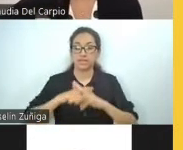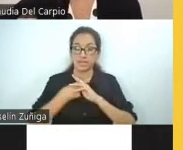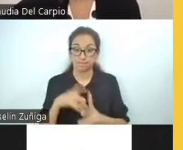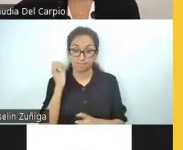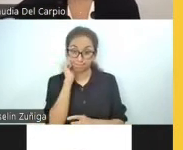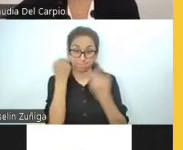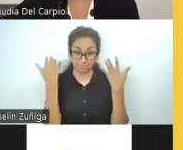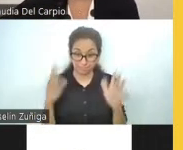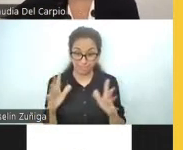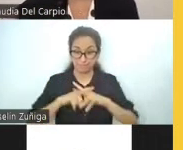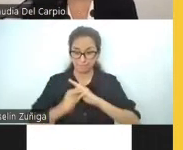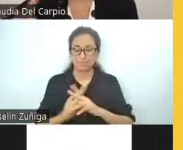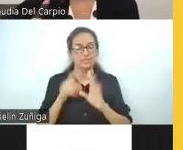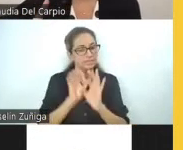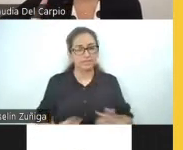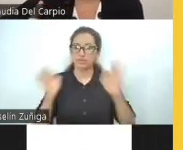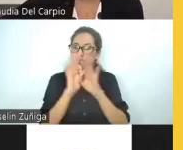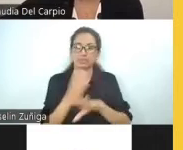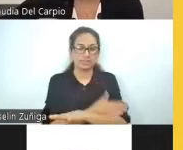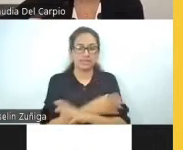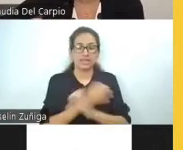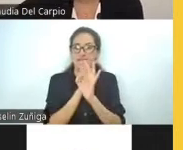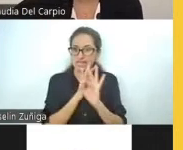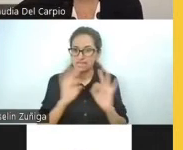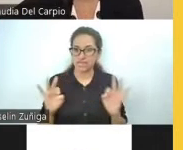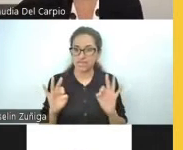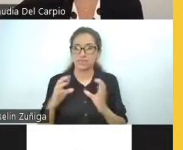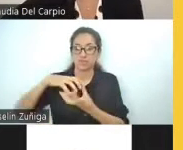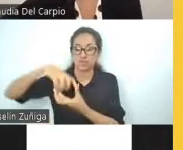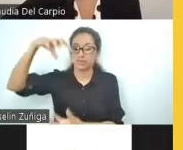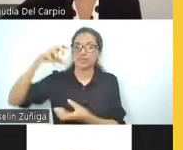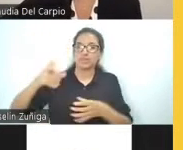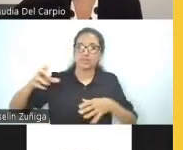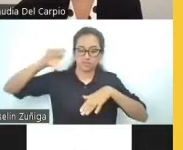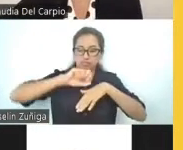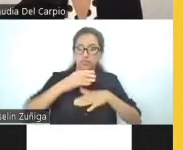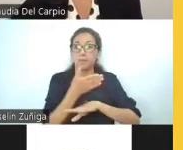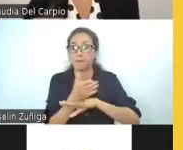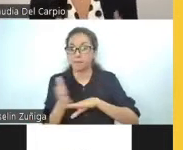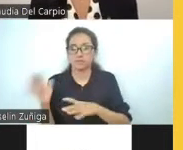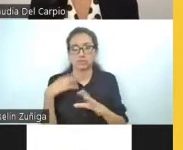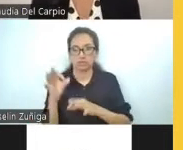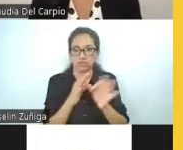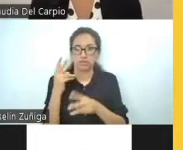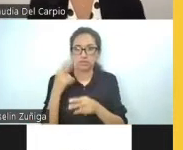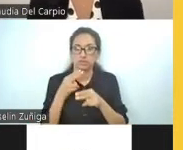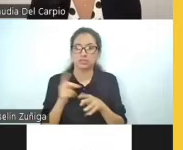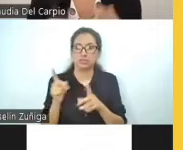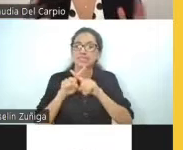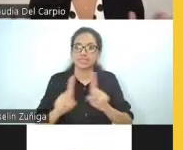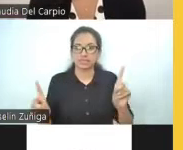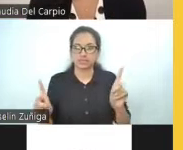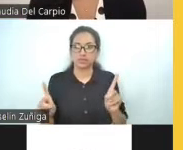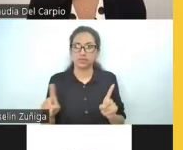se recomienda una higiene con un limpiador íntimo adecuado, que vamos a hablar de eso más adelante, y que es distinto a